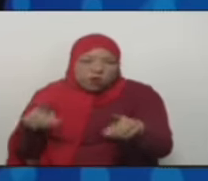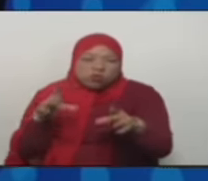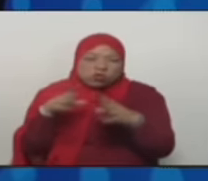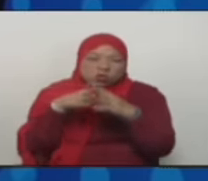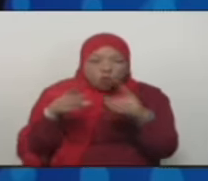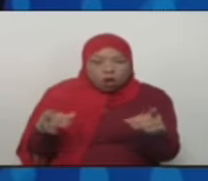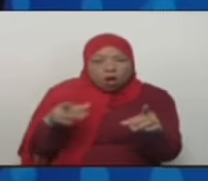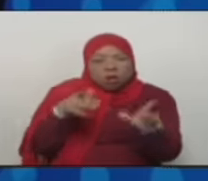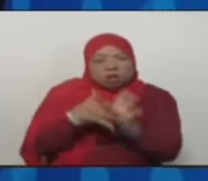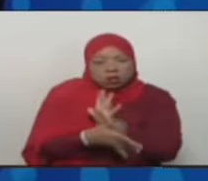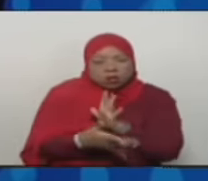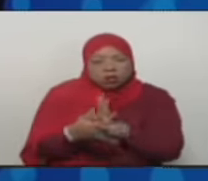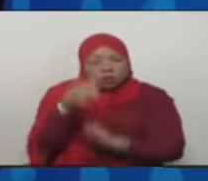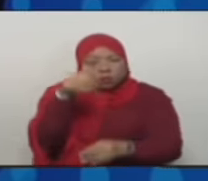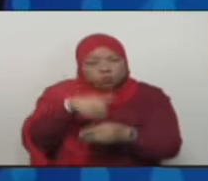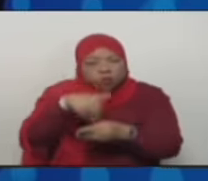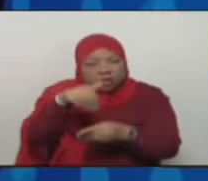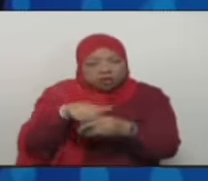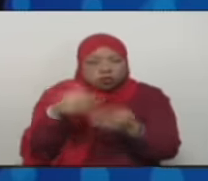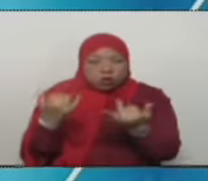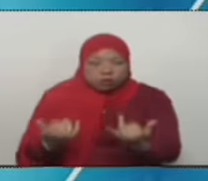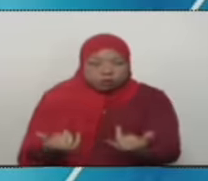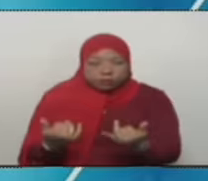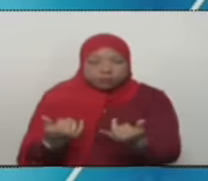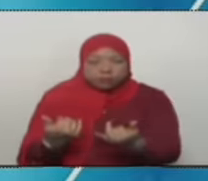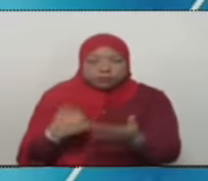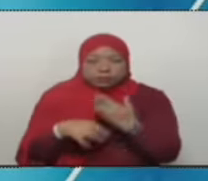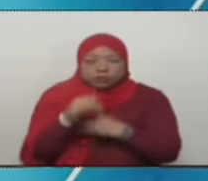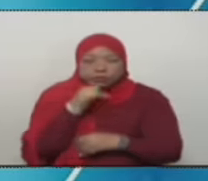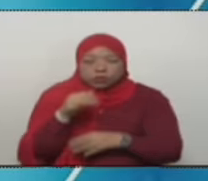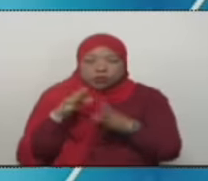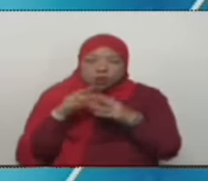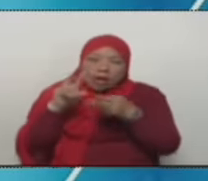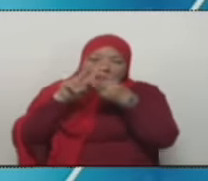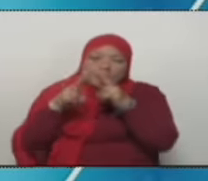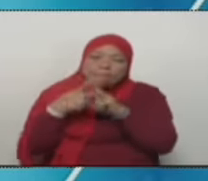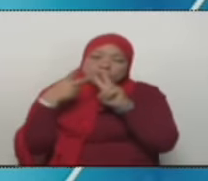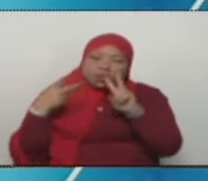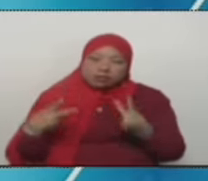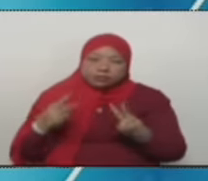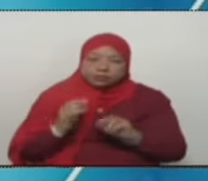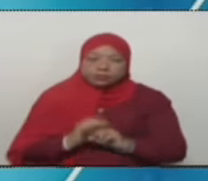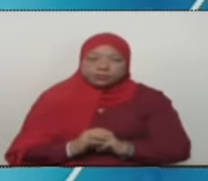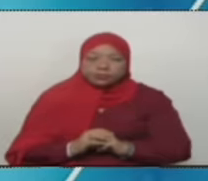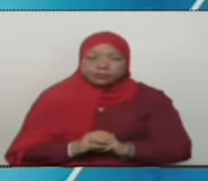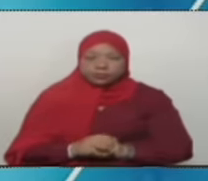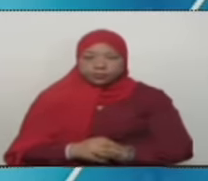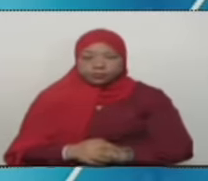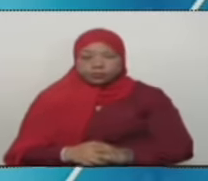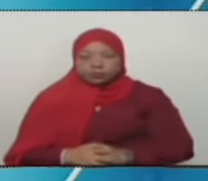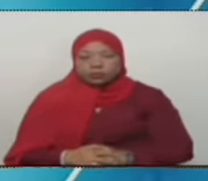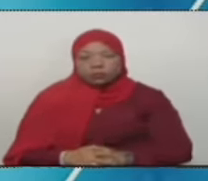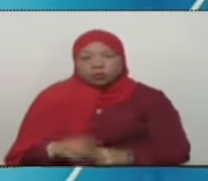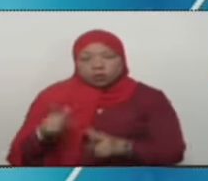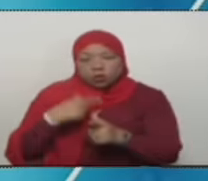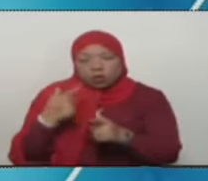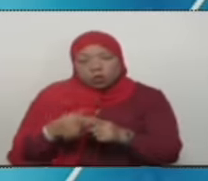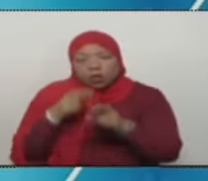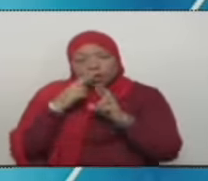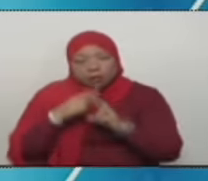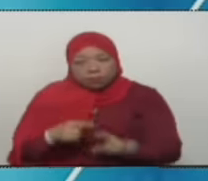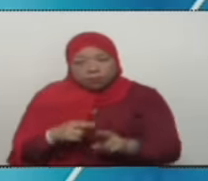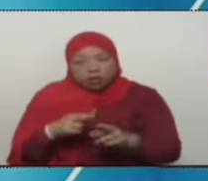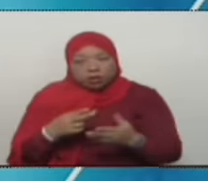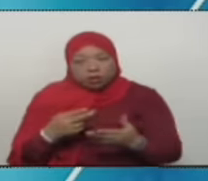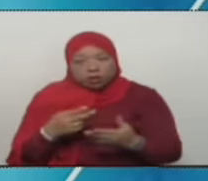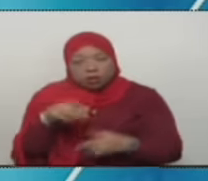fue un contencioso electoral que se dirimiera en paz. ¿Eh? Porque entonces la respuesta, Jorge, tuya,